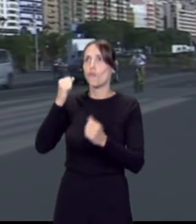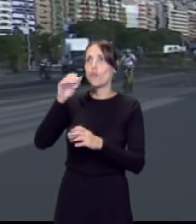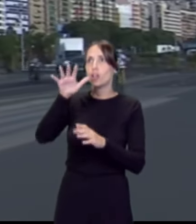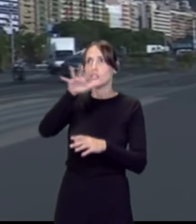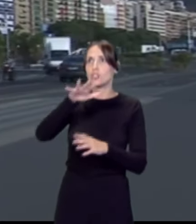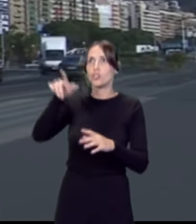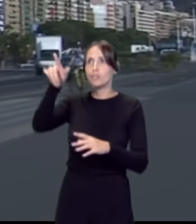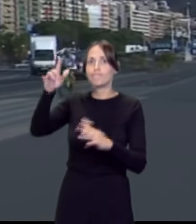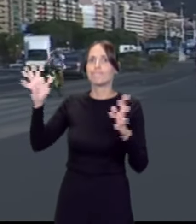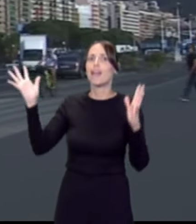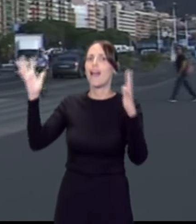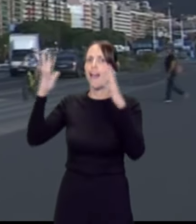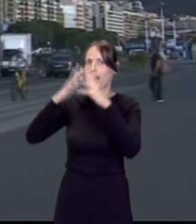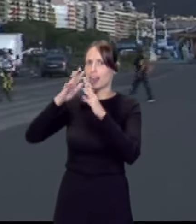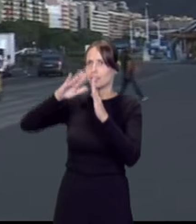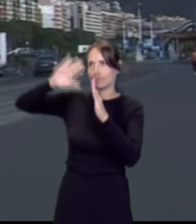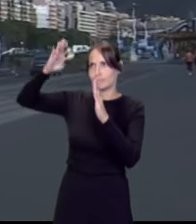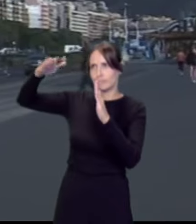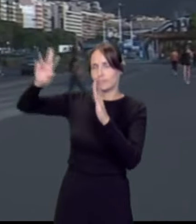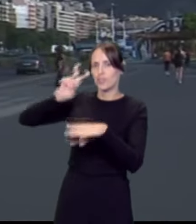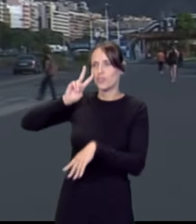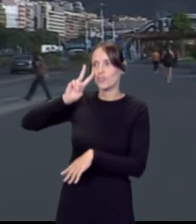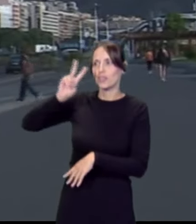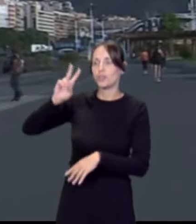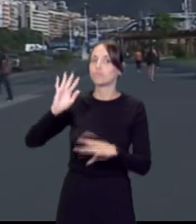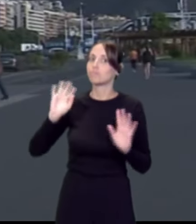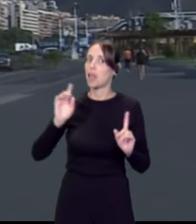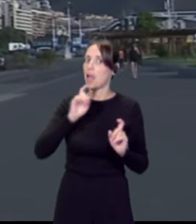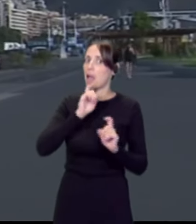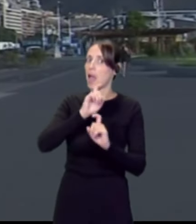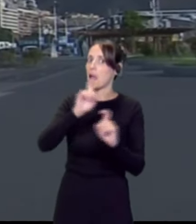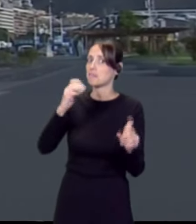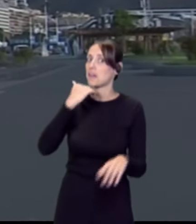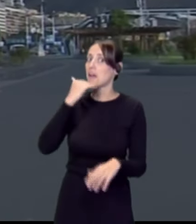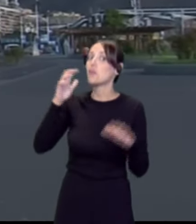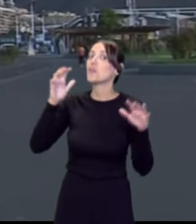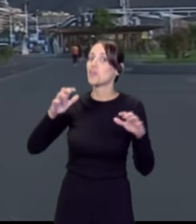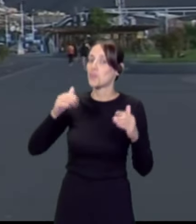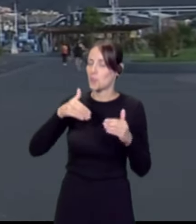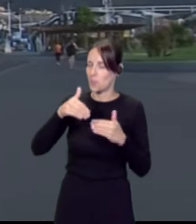del macizo de Anaga, podían amenazar con algo de lluvia.